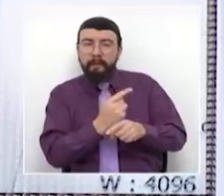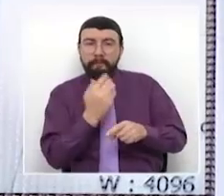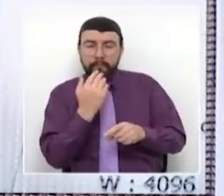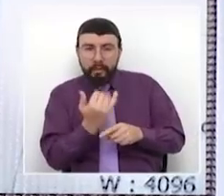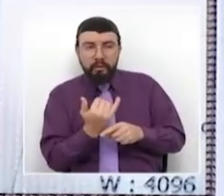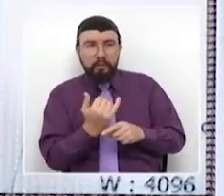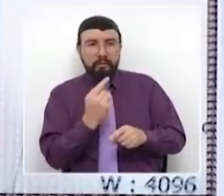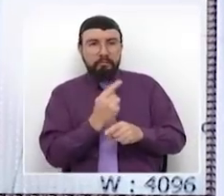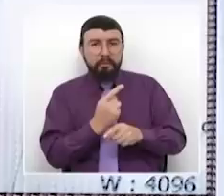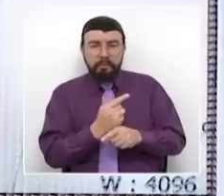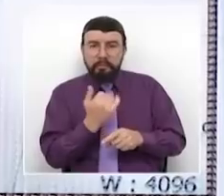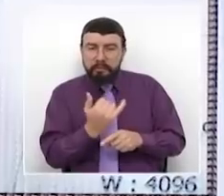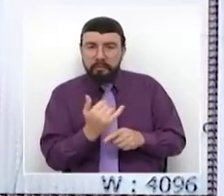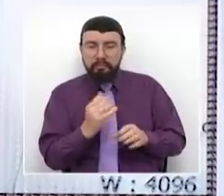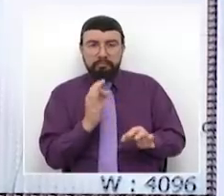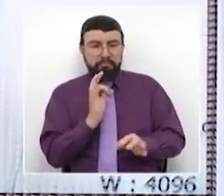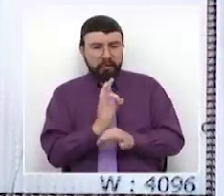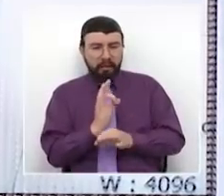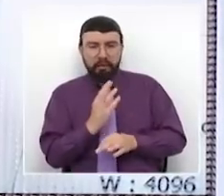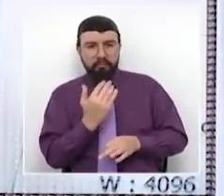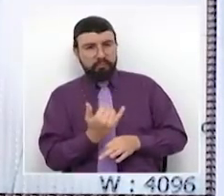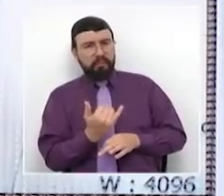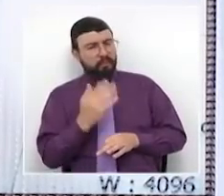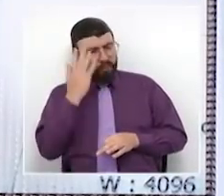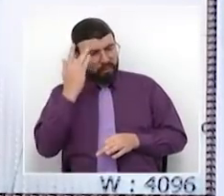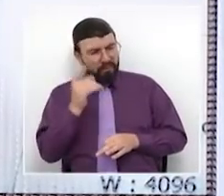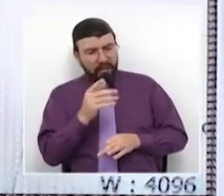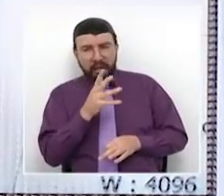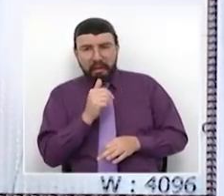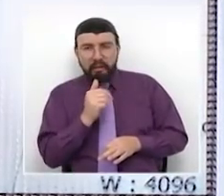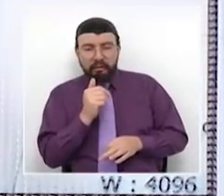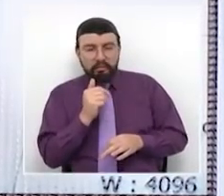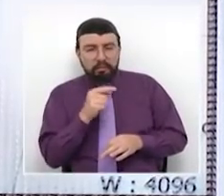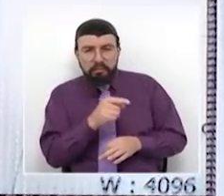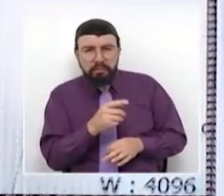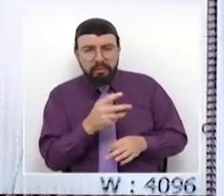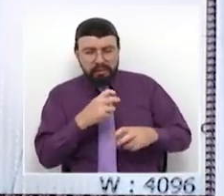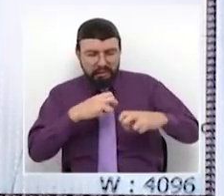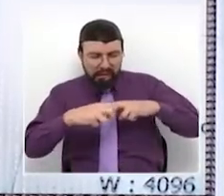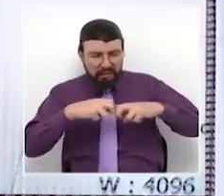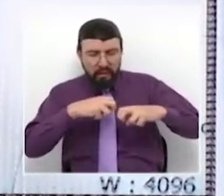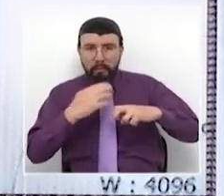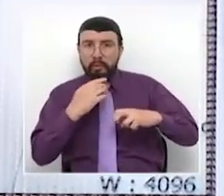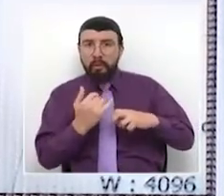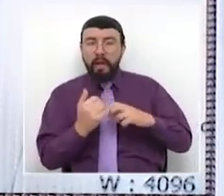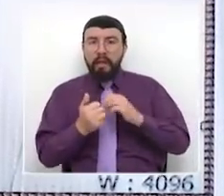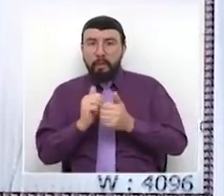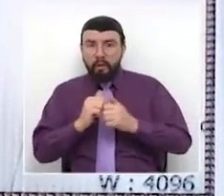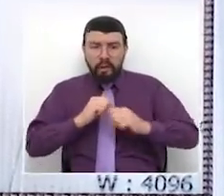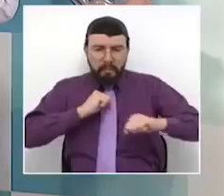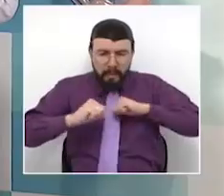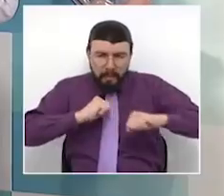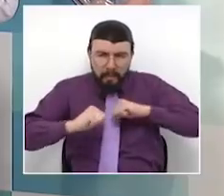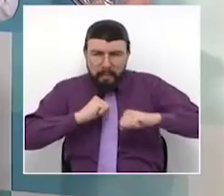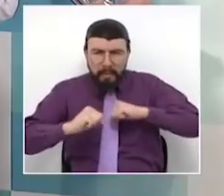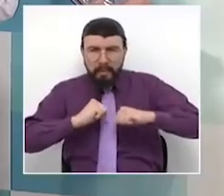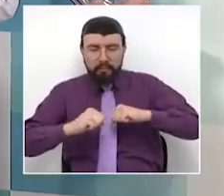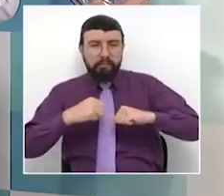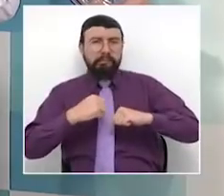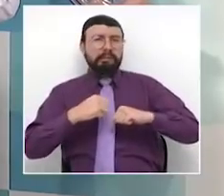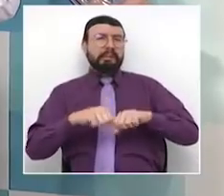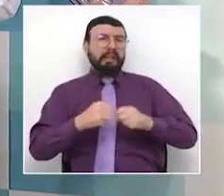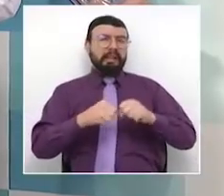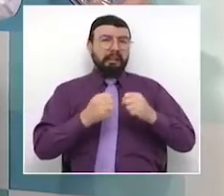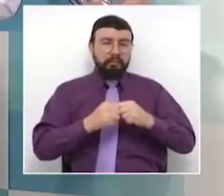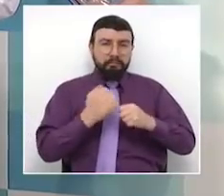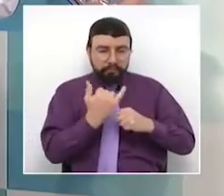se desgastan. ¿Por qué se desgastan? Se desgastan, digamos, en deportes de alto rendimiento tienden a desgastarse demasiado. En accidentes,